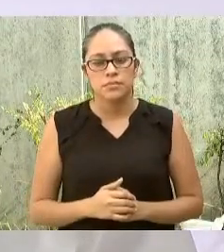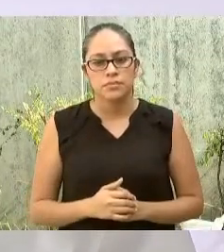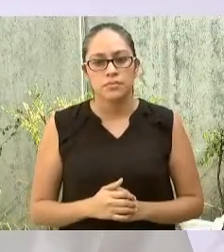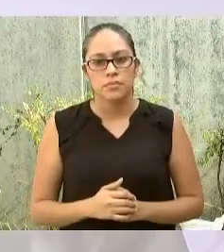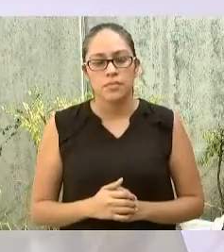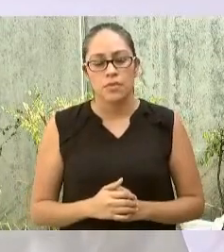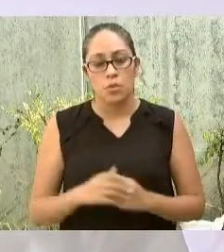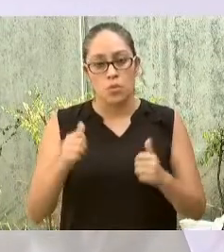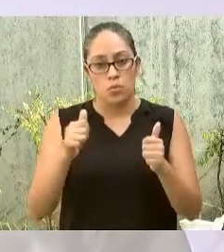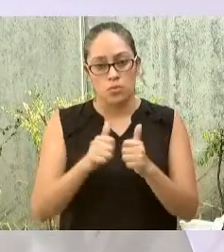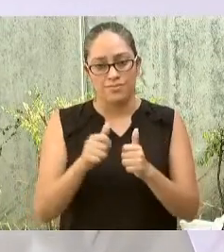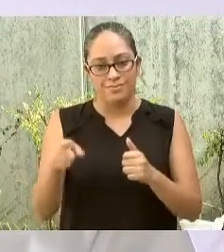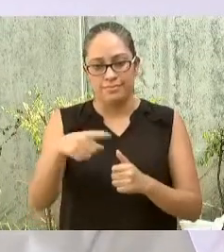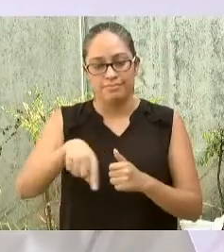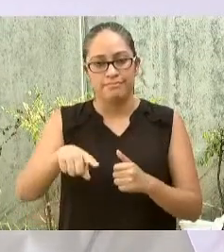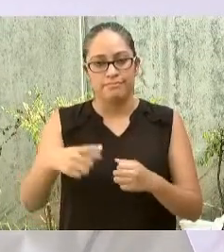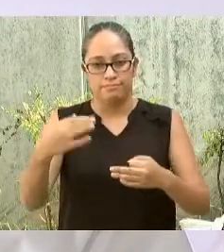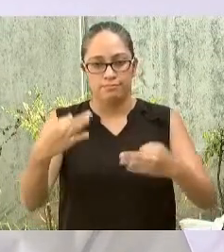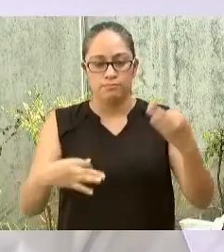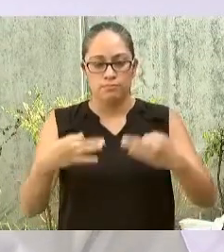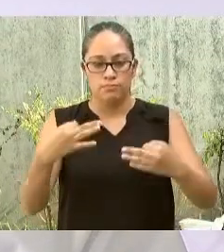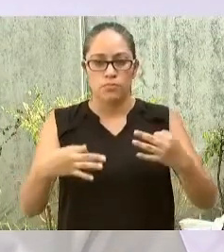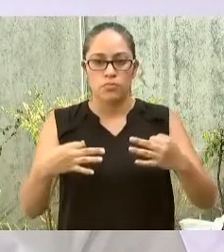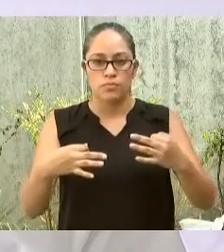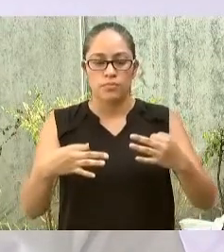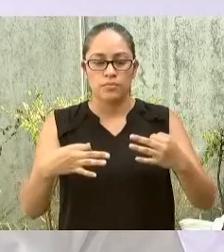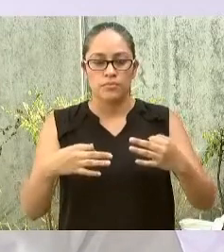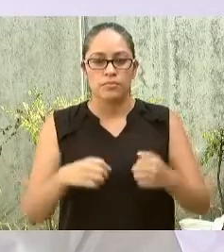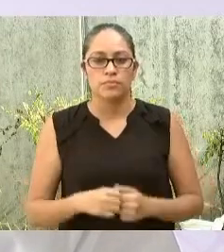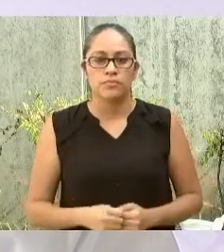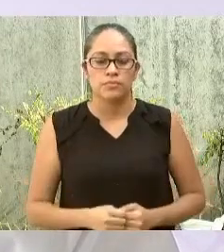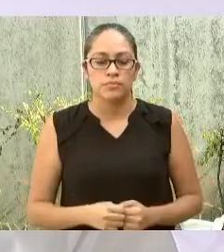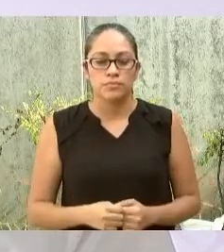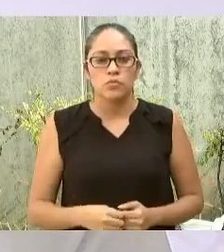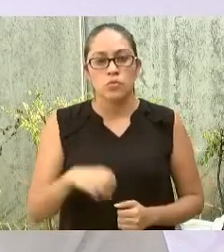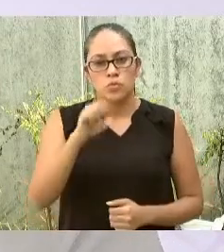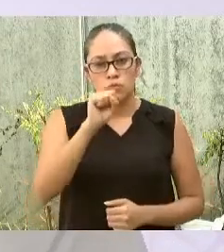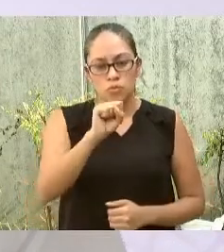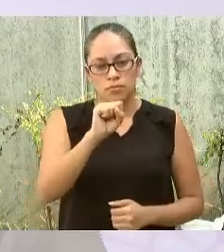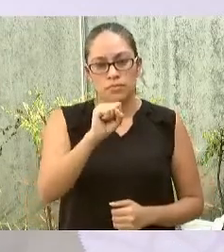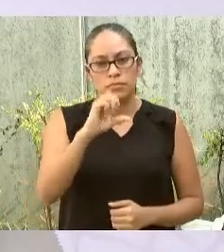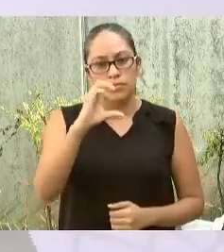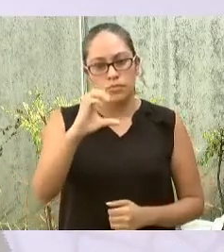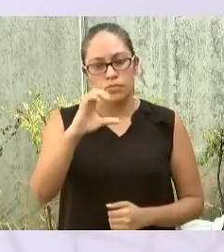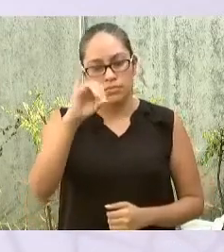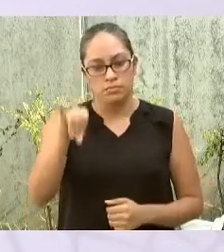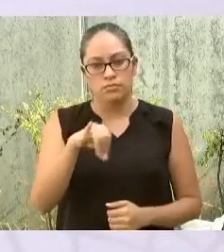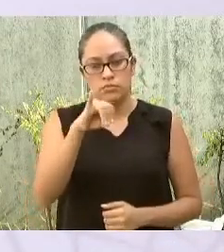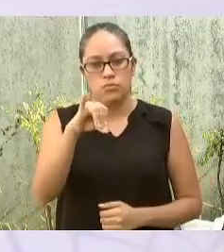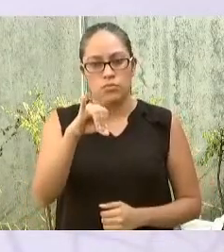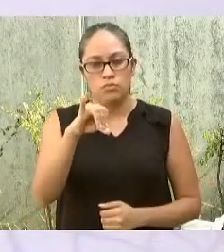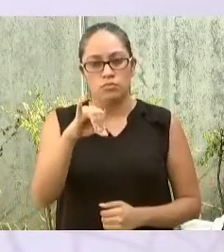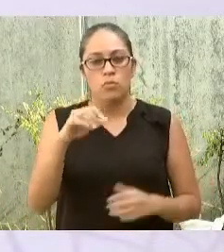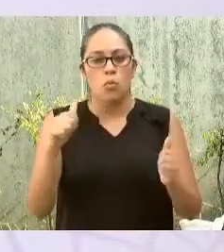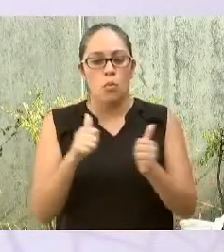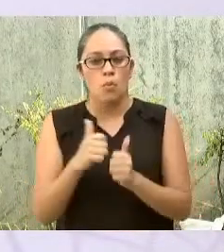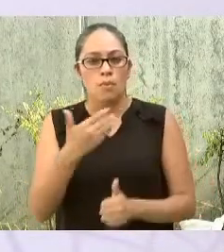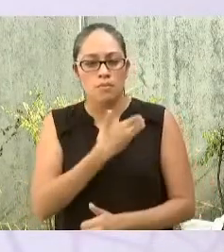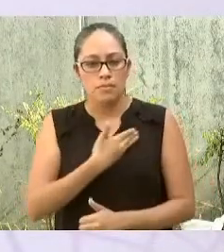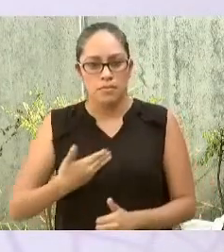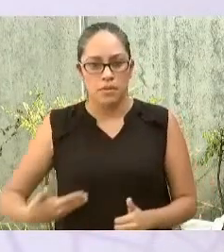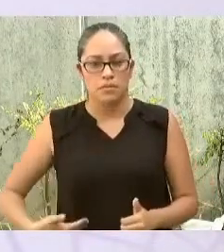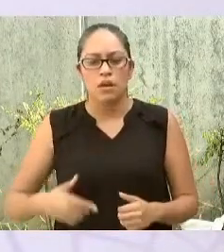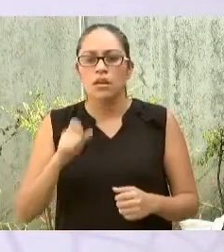los ministros de la Suprema Corte de Justicia y en particular con el presidente de la